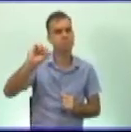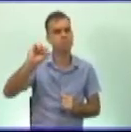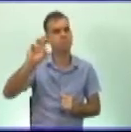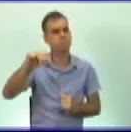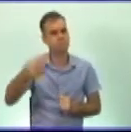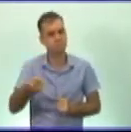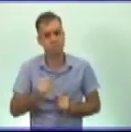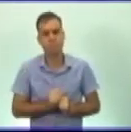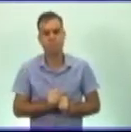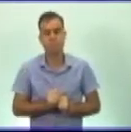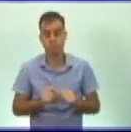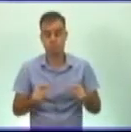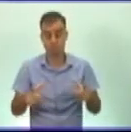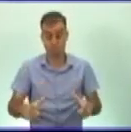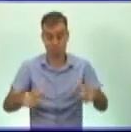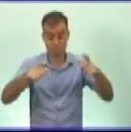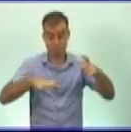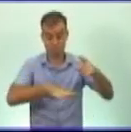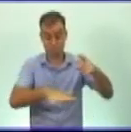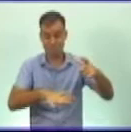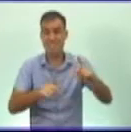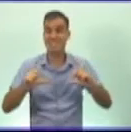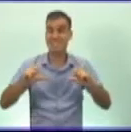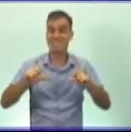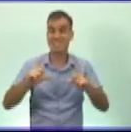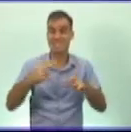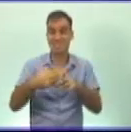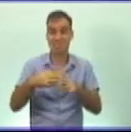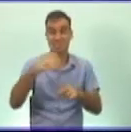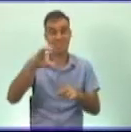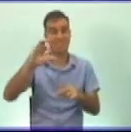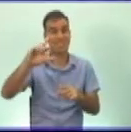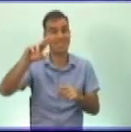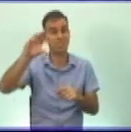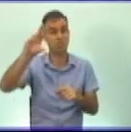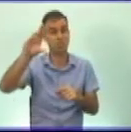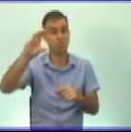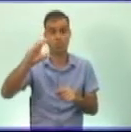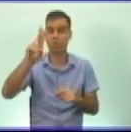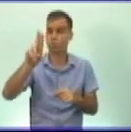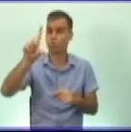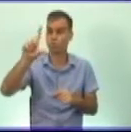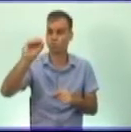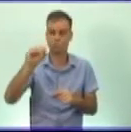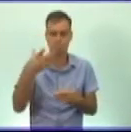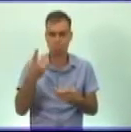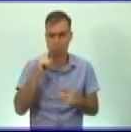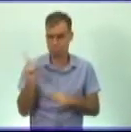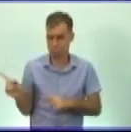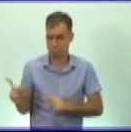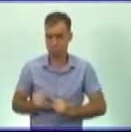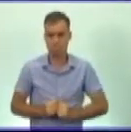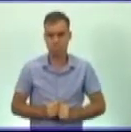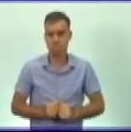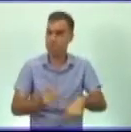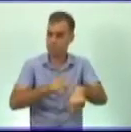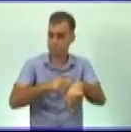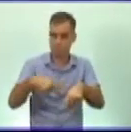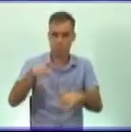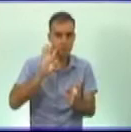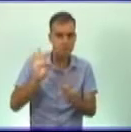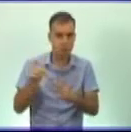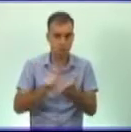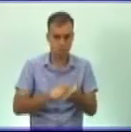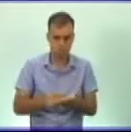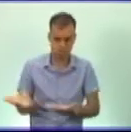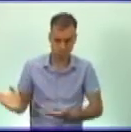círculo. Por tanto, si es un círculo, podemos decir que el volumen es pi por el radio al cuadrado por la altura. Les doy un breve tiempo para que puedan